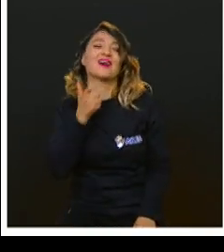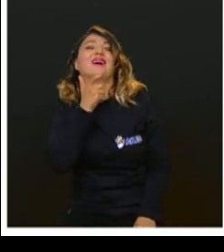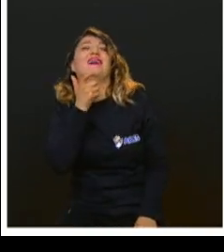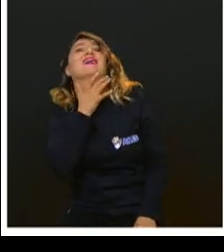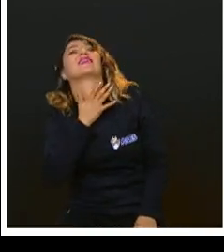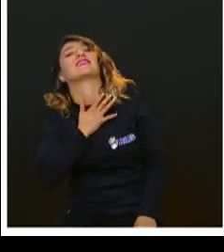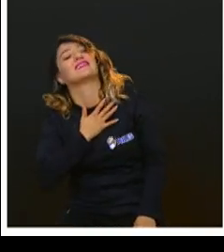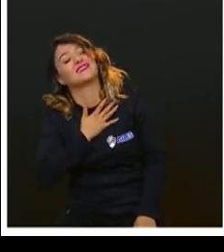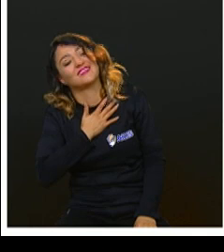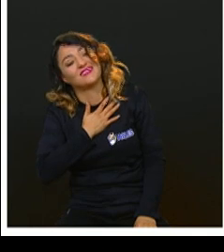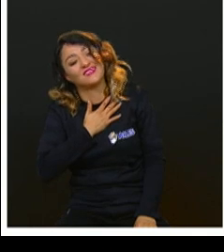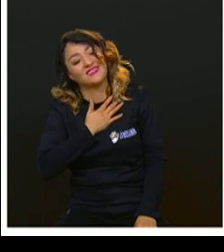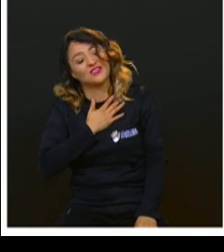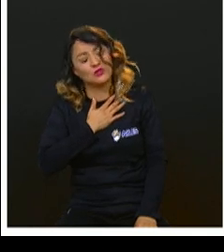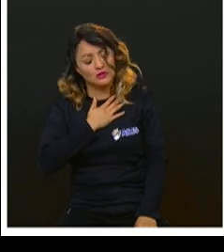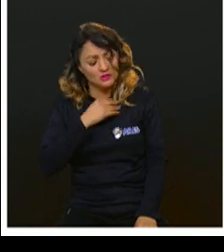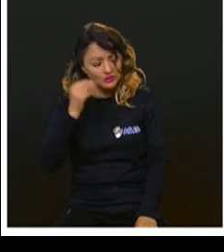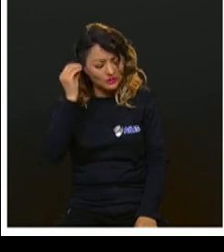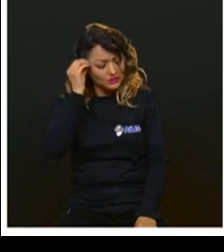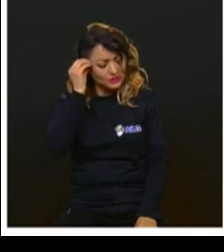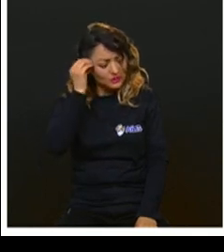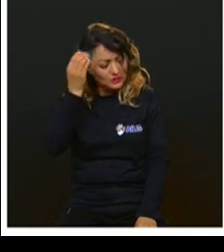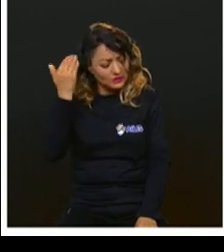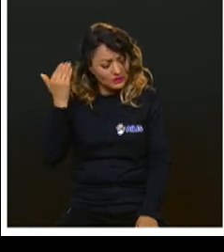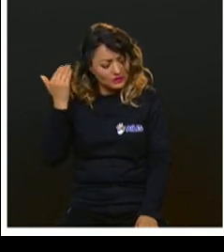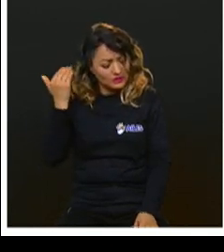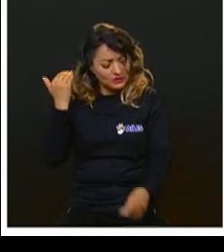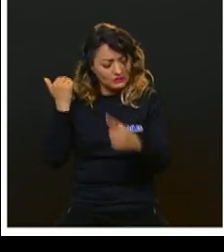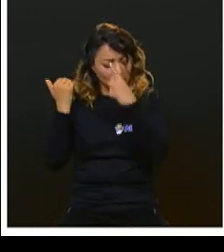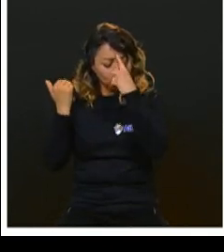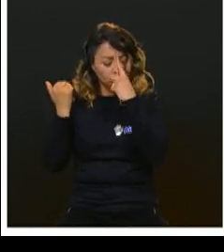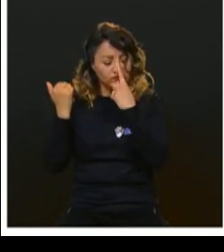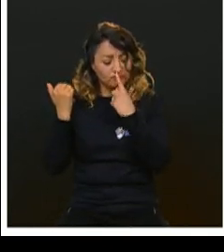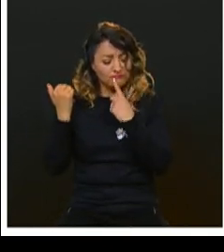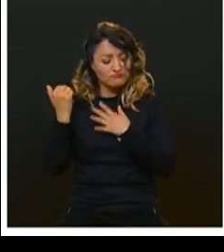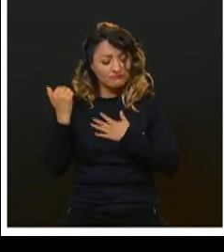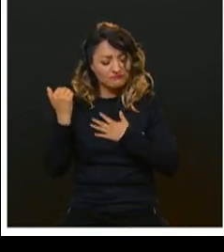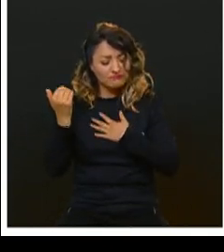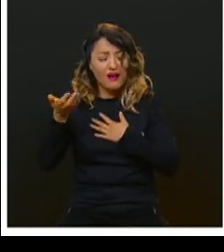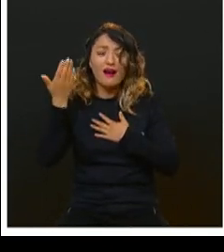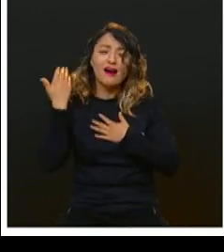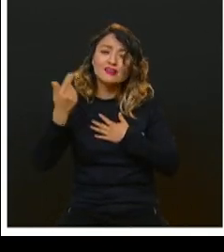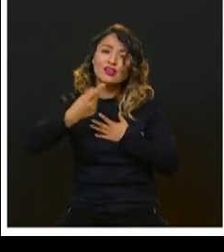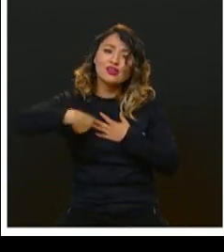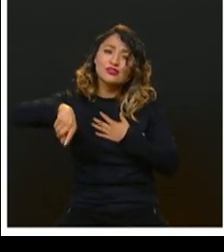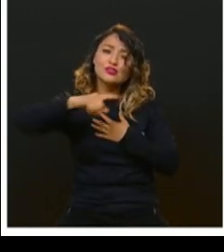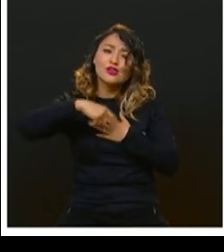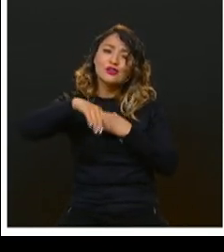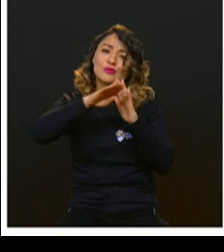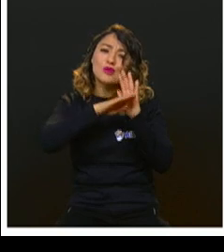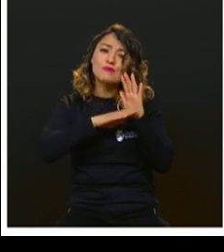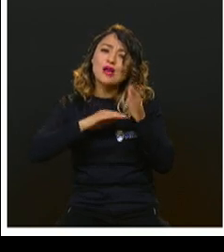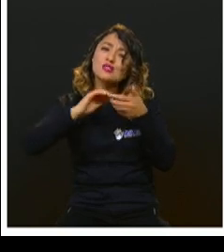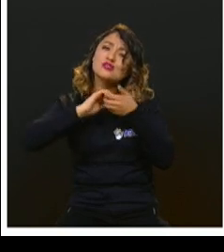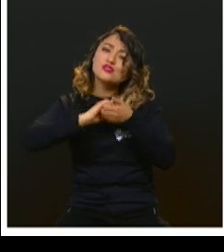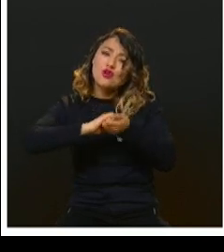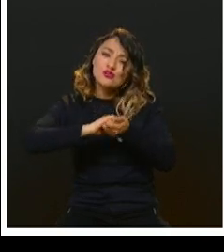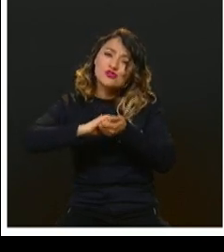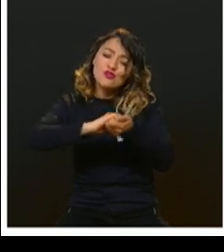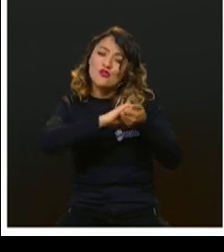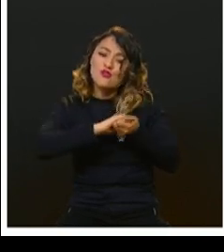pesados. Ay, me dio nostalgia. Me acordé cuando hacíamos socios. ¿Qué les parece que nos